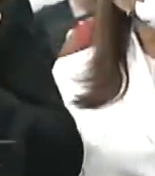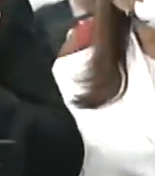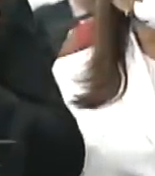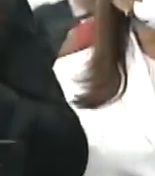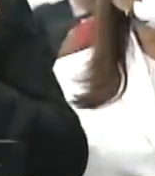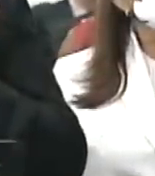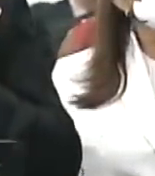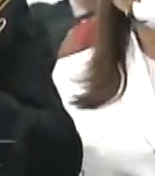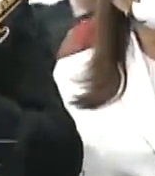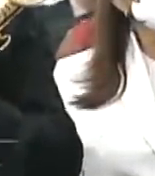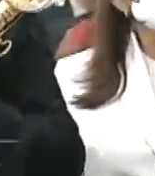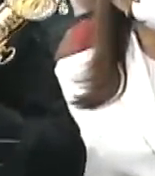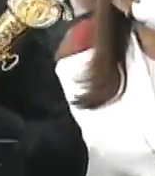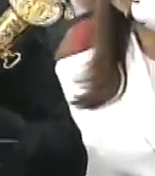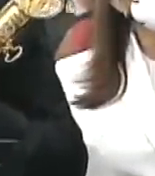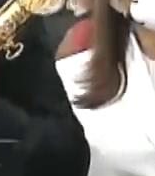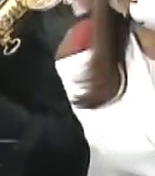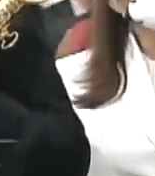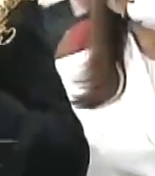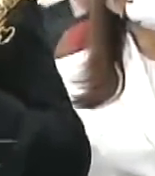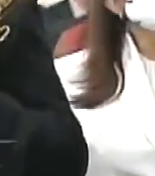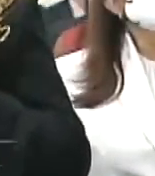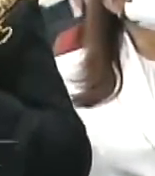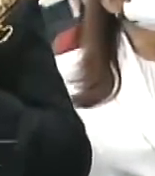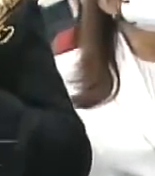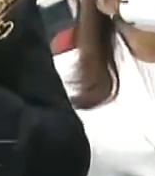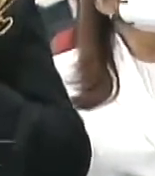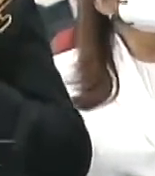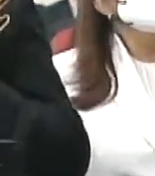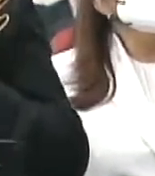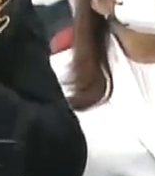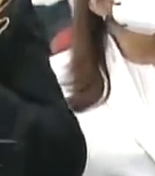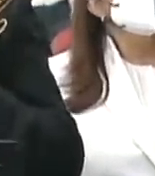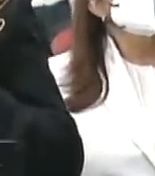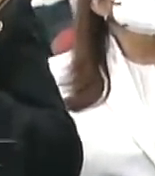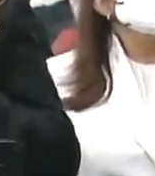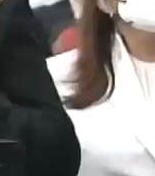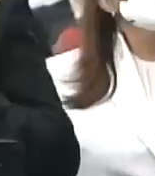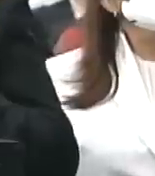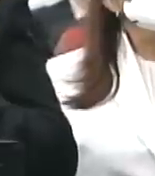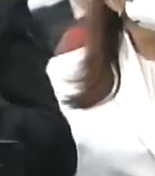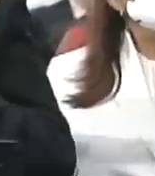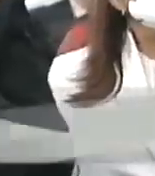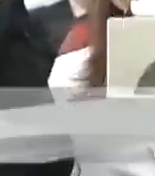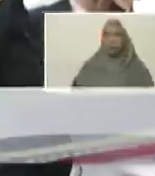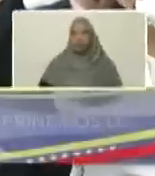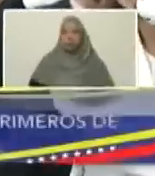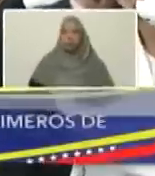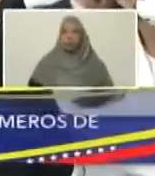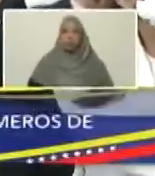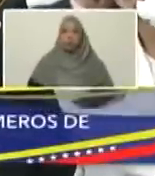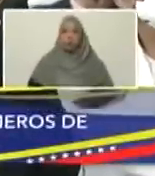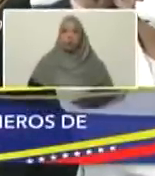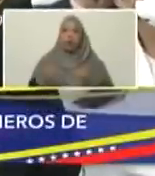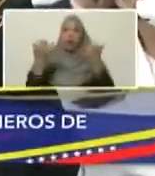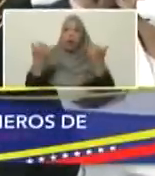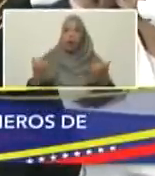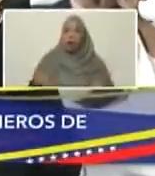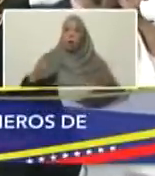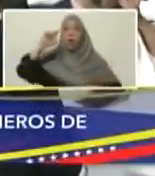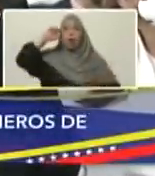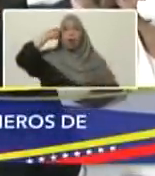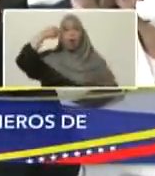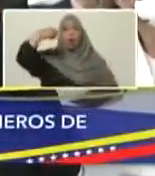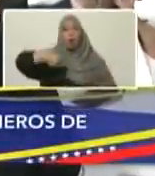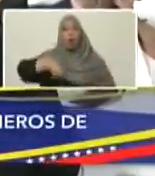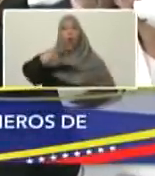les recordará diariamente el juramento que hoy 4